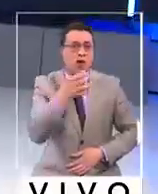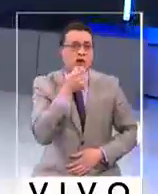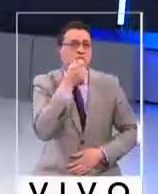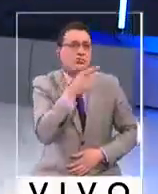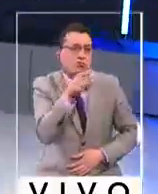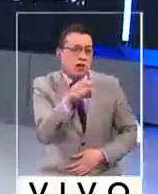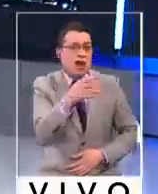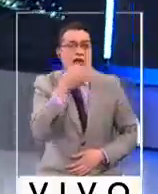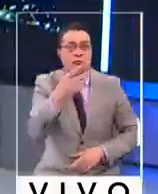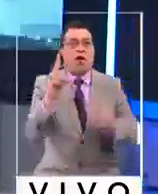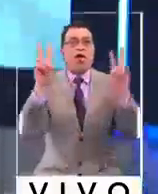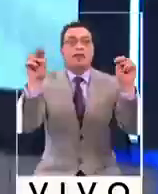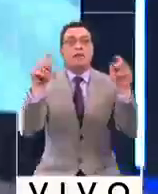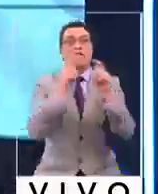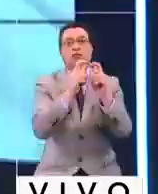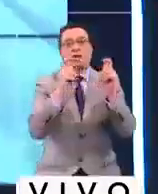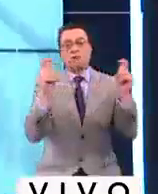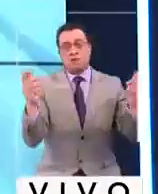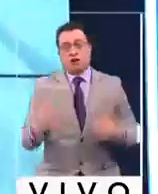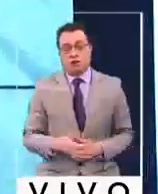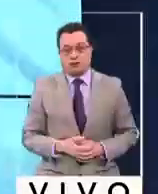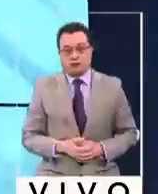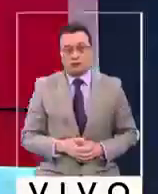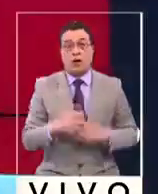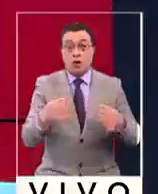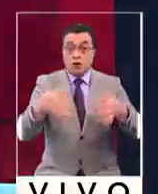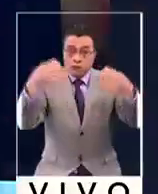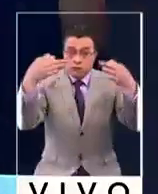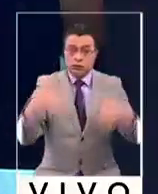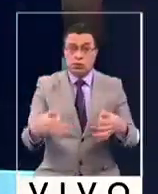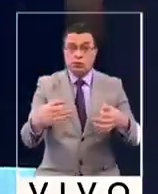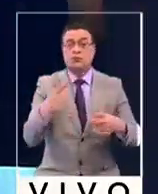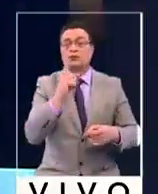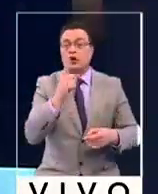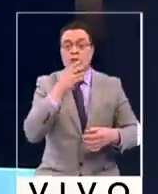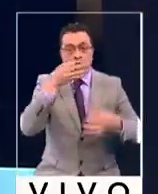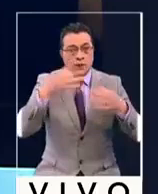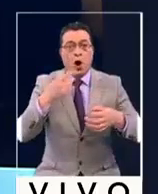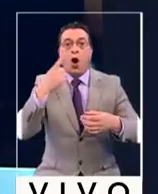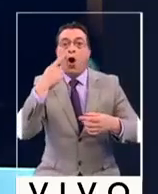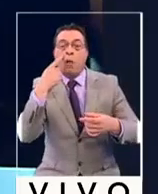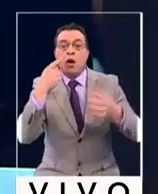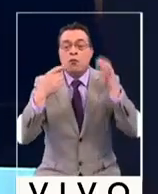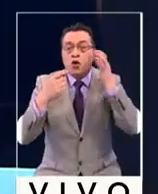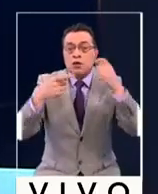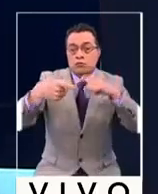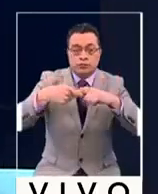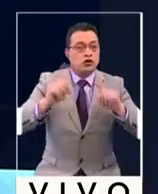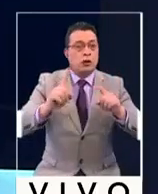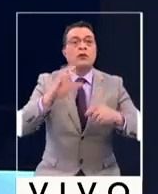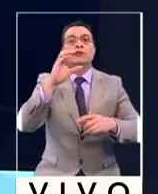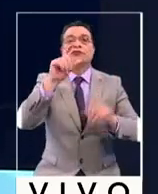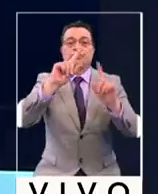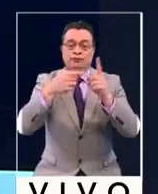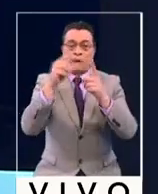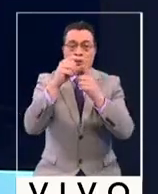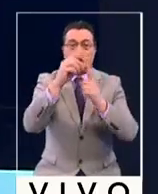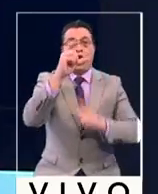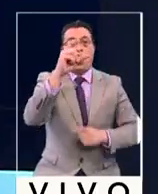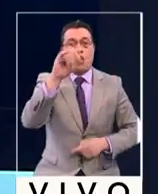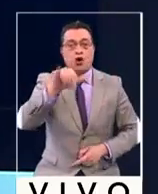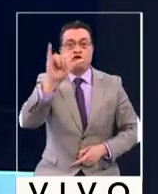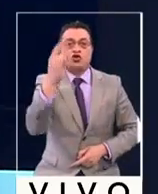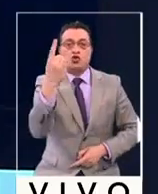está usando como tema de campaña. En lo formal ya no se hablará de marido y mujer, sino de cónyuges. En el